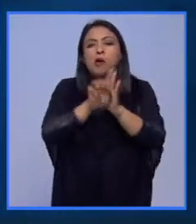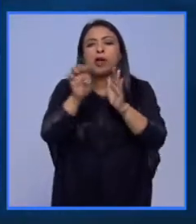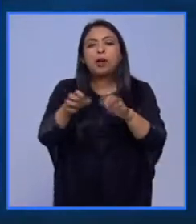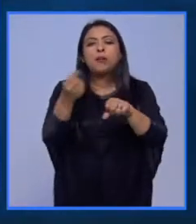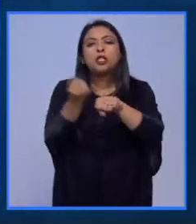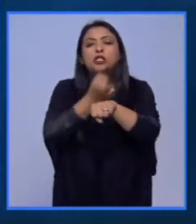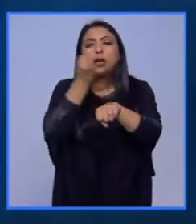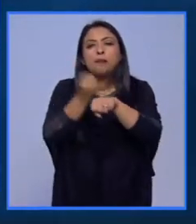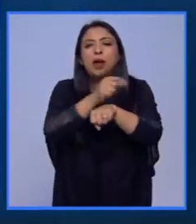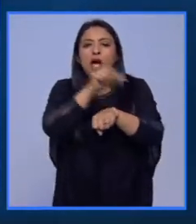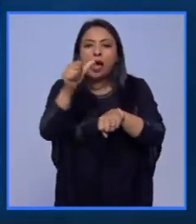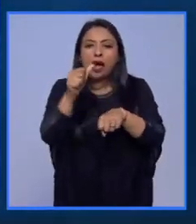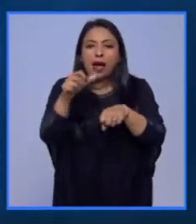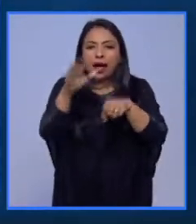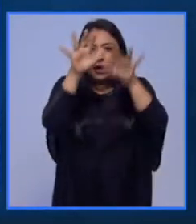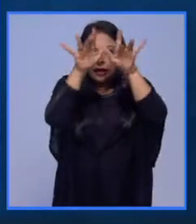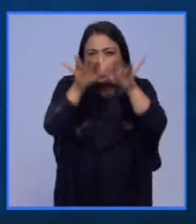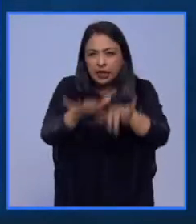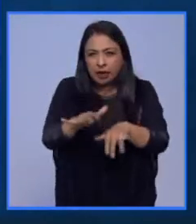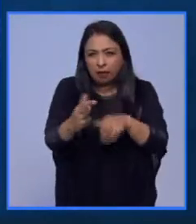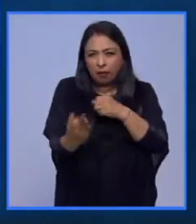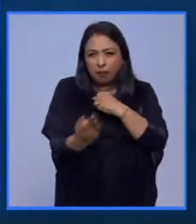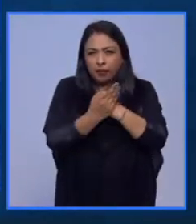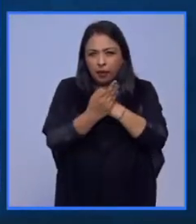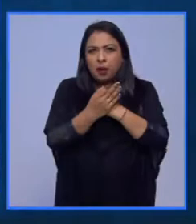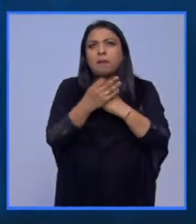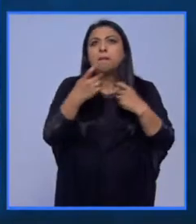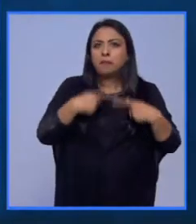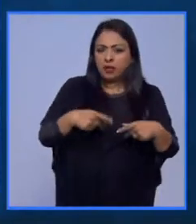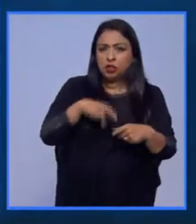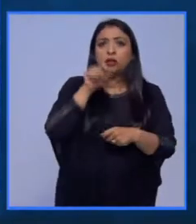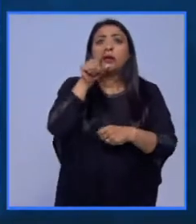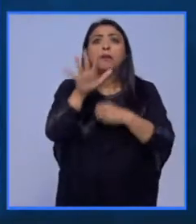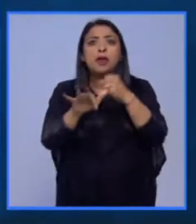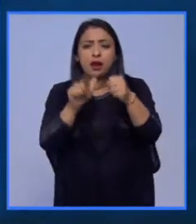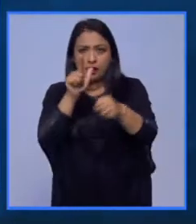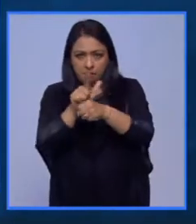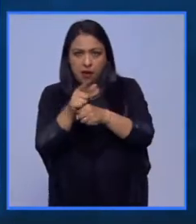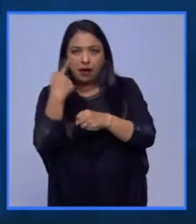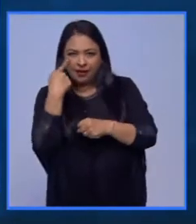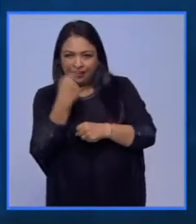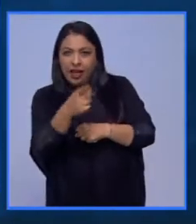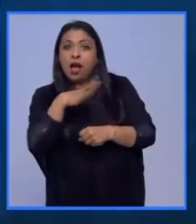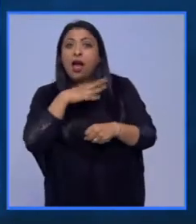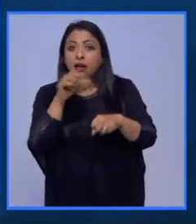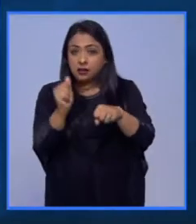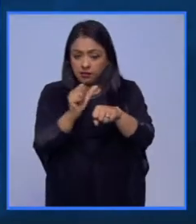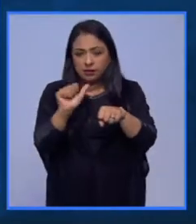snowshoes for people, but snowshoes for animals, as you can see in the exhibition for horses.